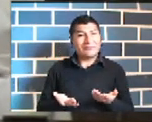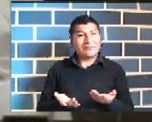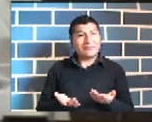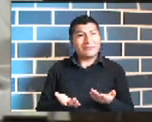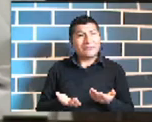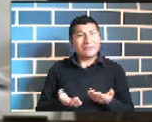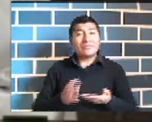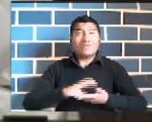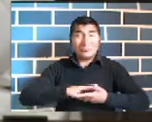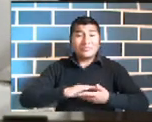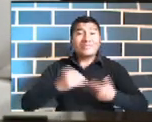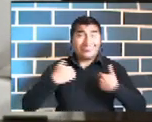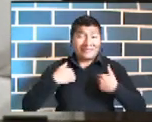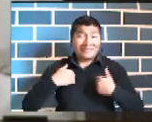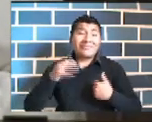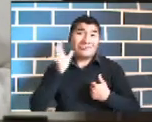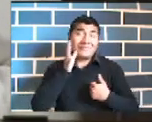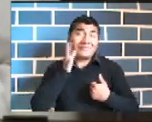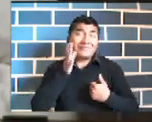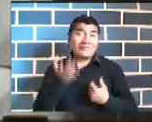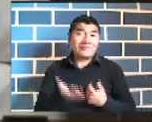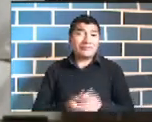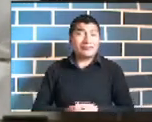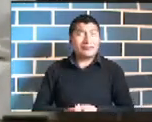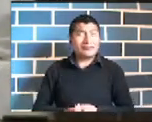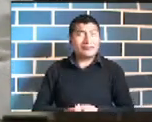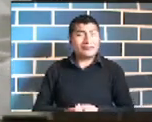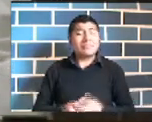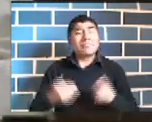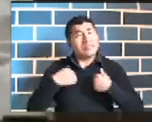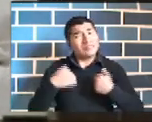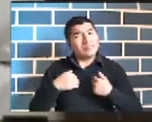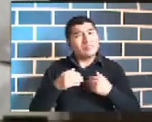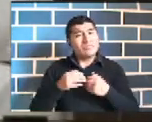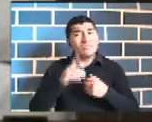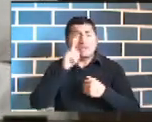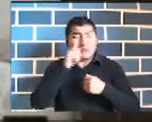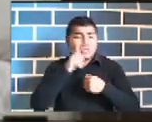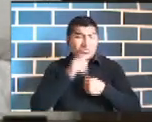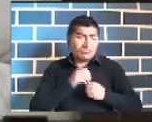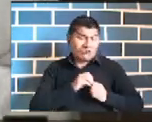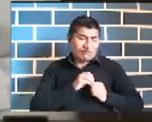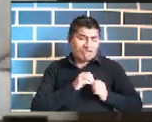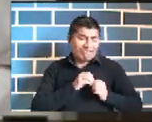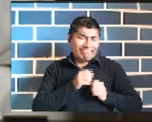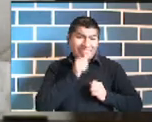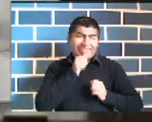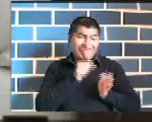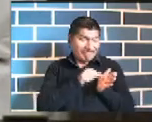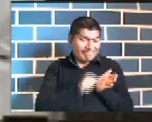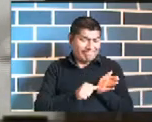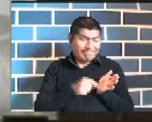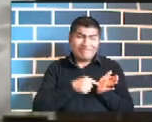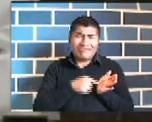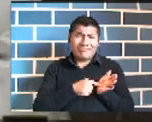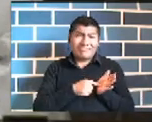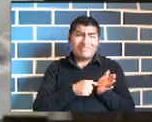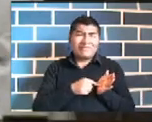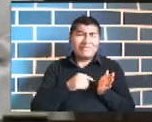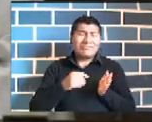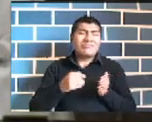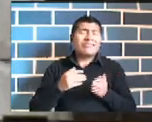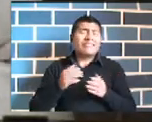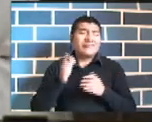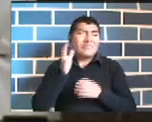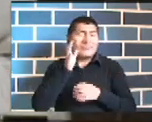de contar con nuestras mamás, tenemos un plus, y ese plus es el amor materno en